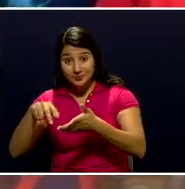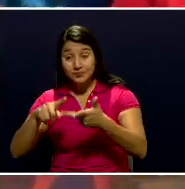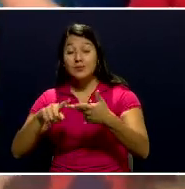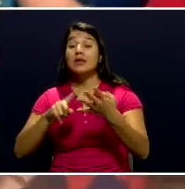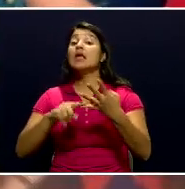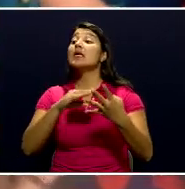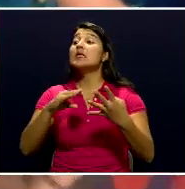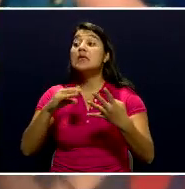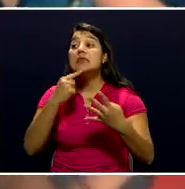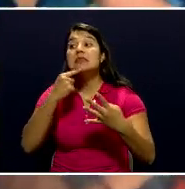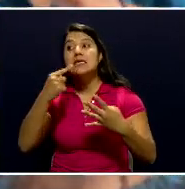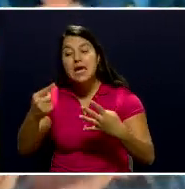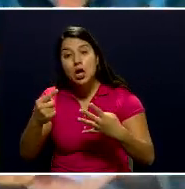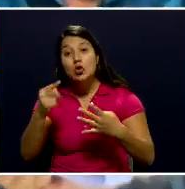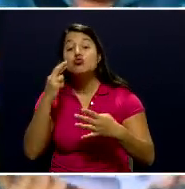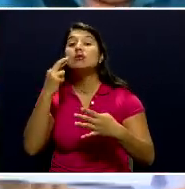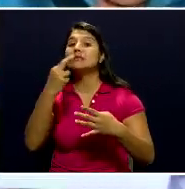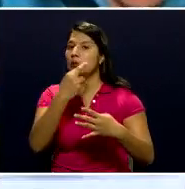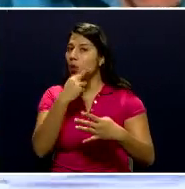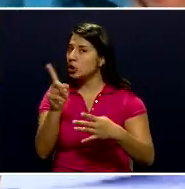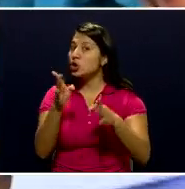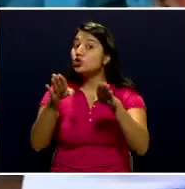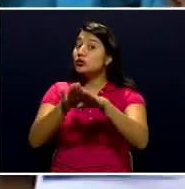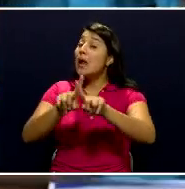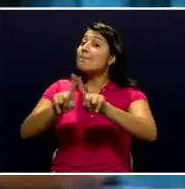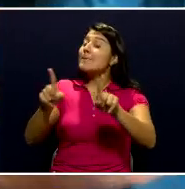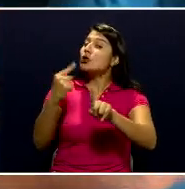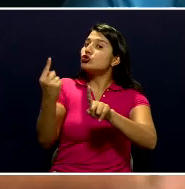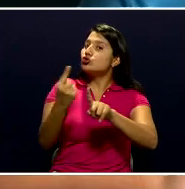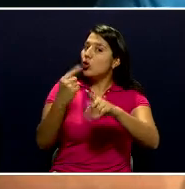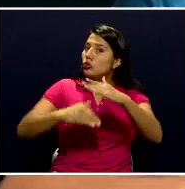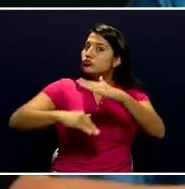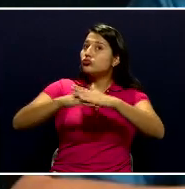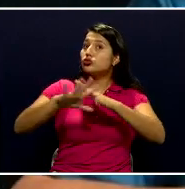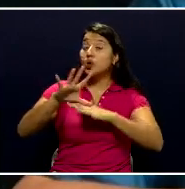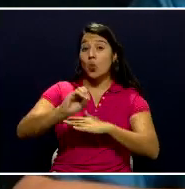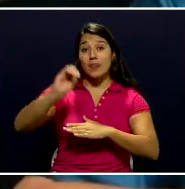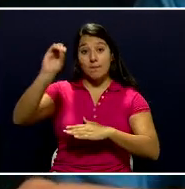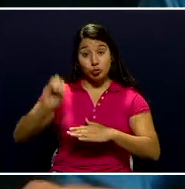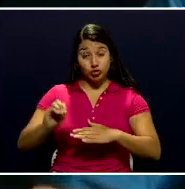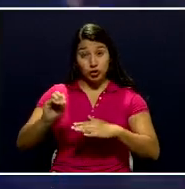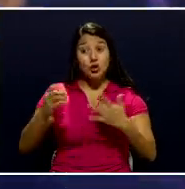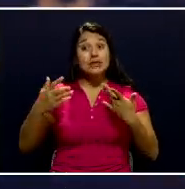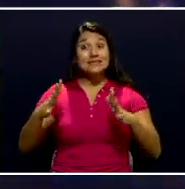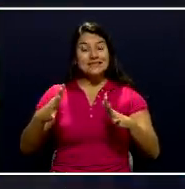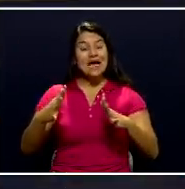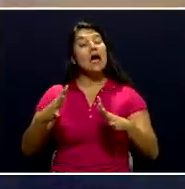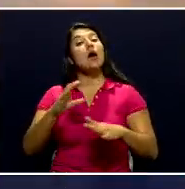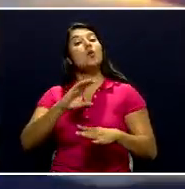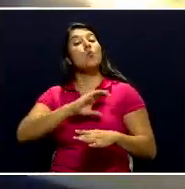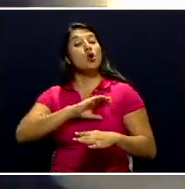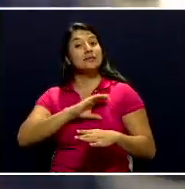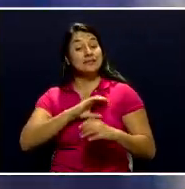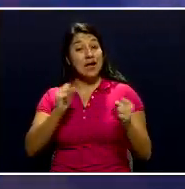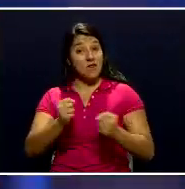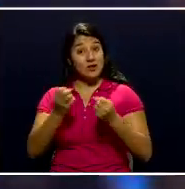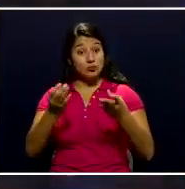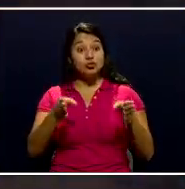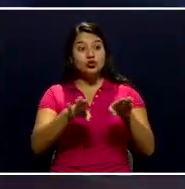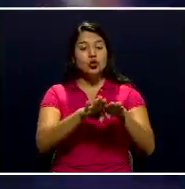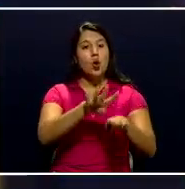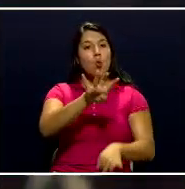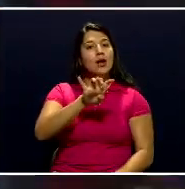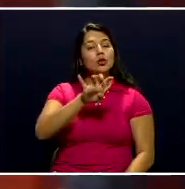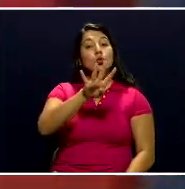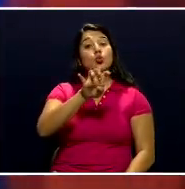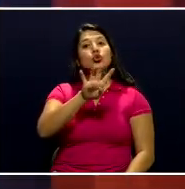de los restaurantes, centros de comidas y sodas, la Fuerza Pública ha realizado el cierre de 488 bares y